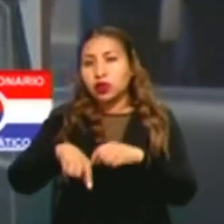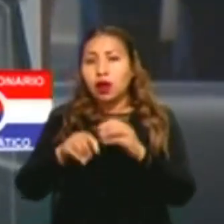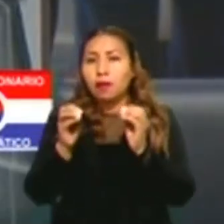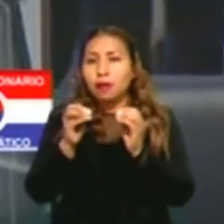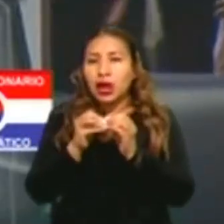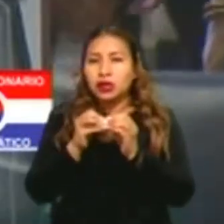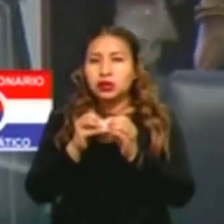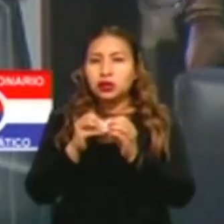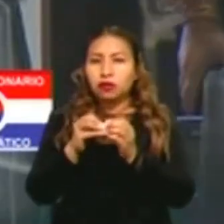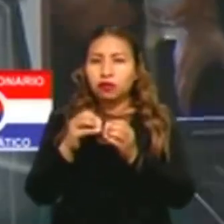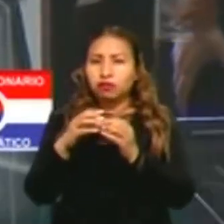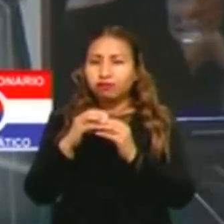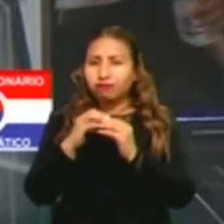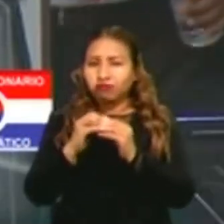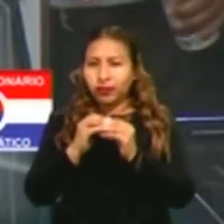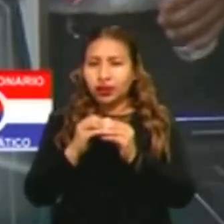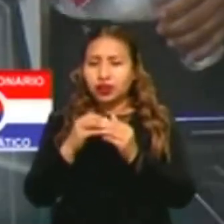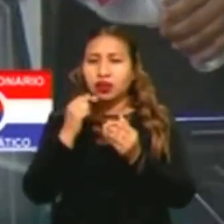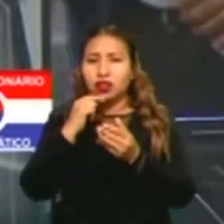todos nosotros sabemos